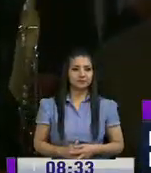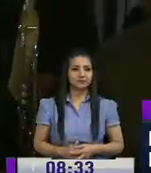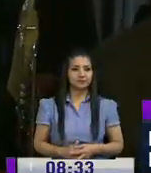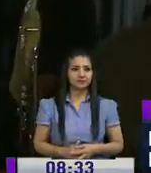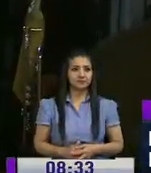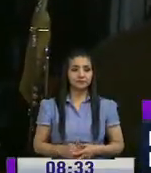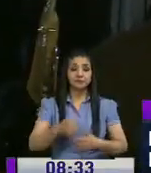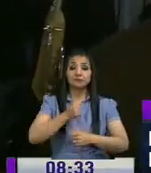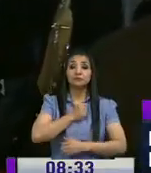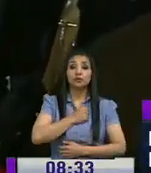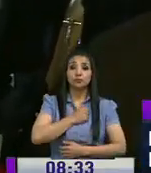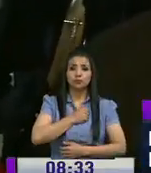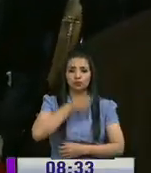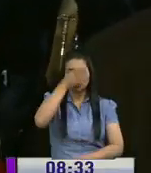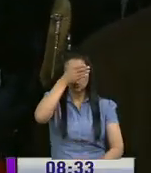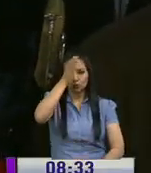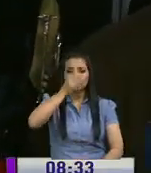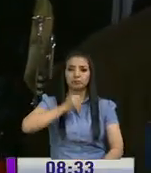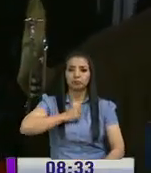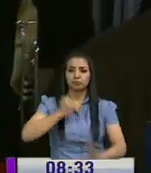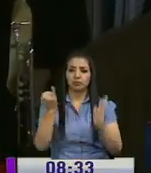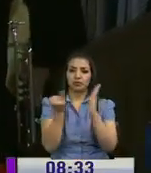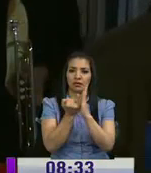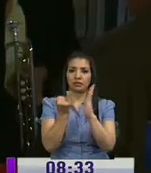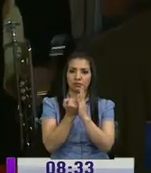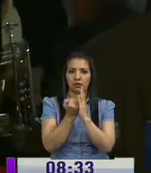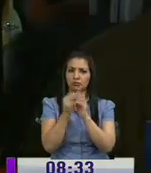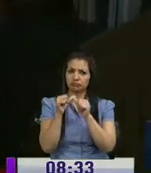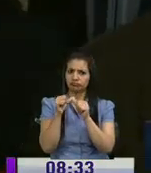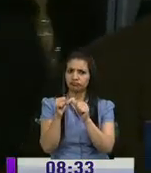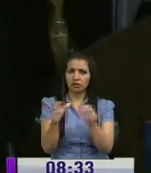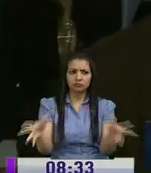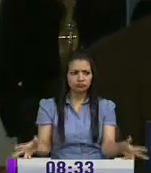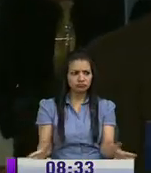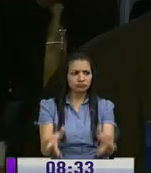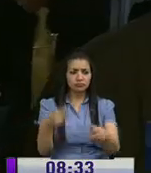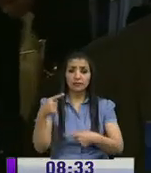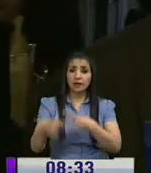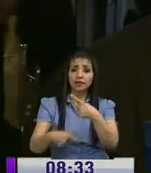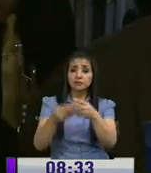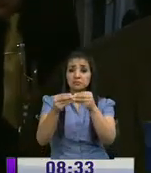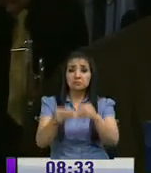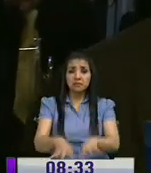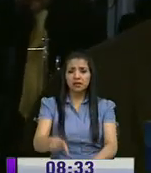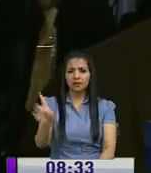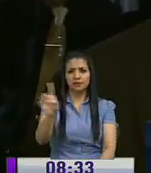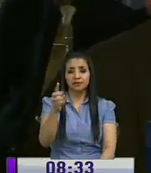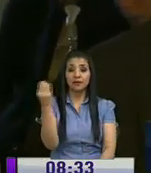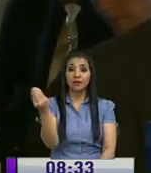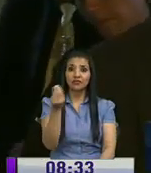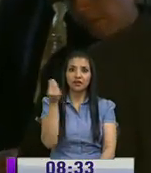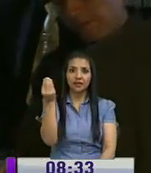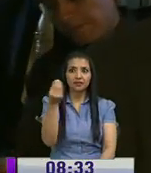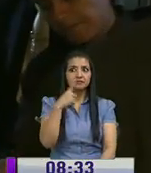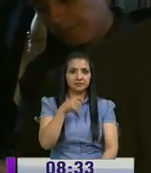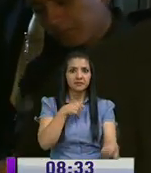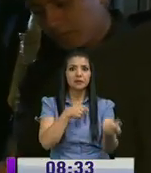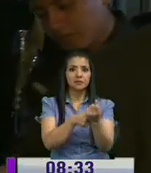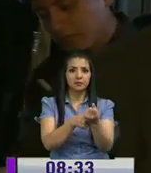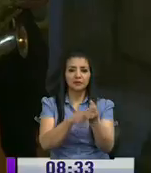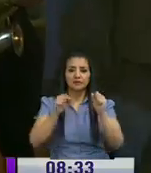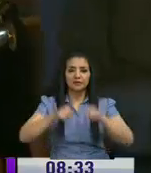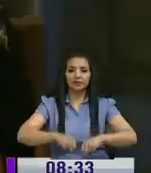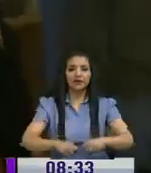Rescatar lo nuestro, incentivar a la gente para que no se pierda esta tradición. Pues los muchachos es un gran apoyo para